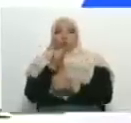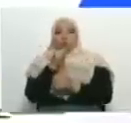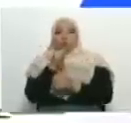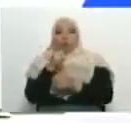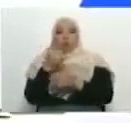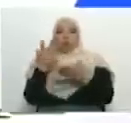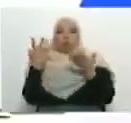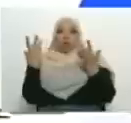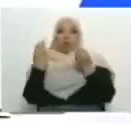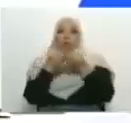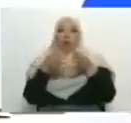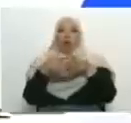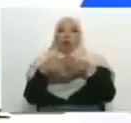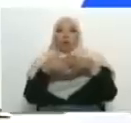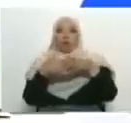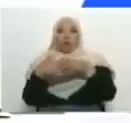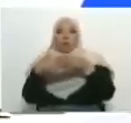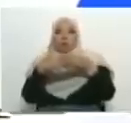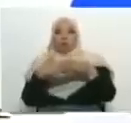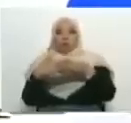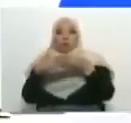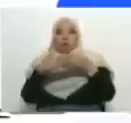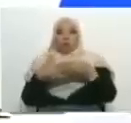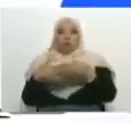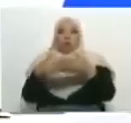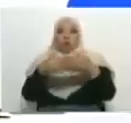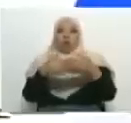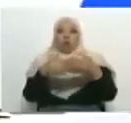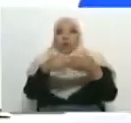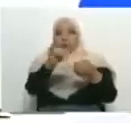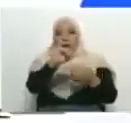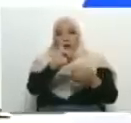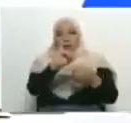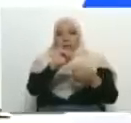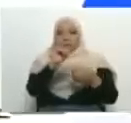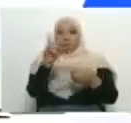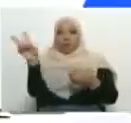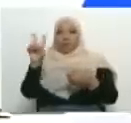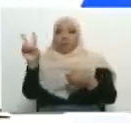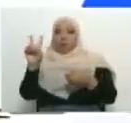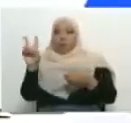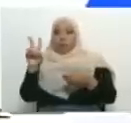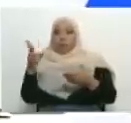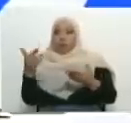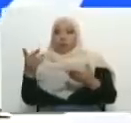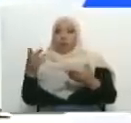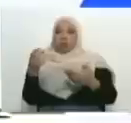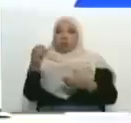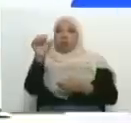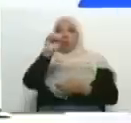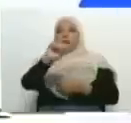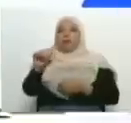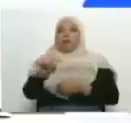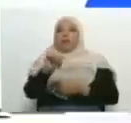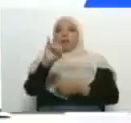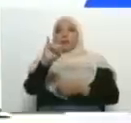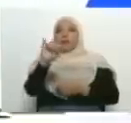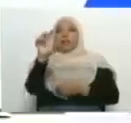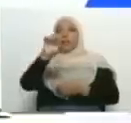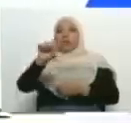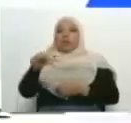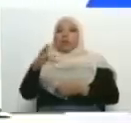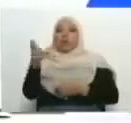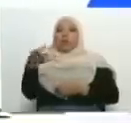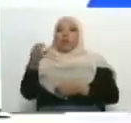compañía norteamericana ubicada en suelo norteamericano, Citgo Petroleum